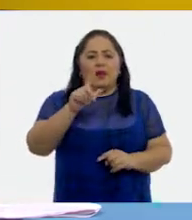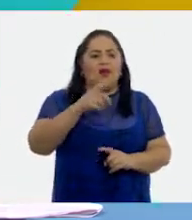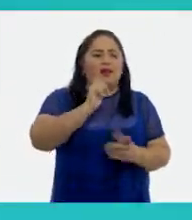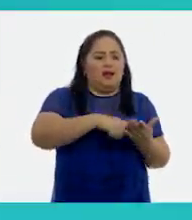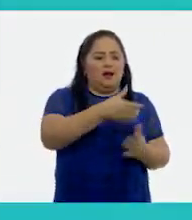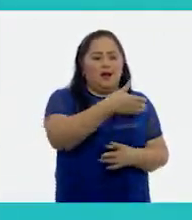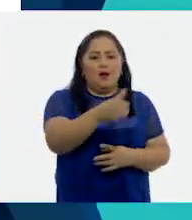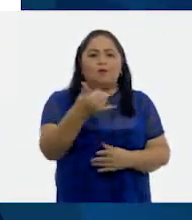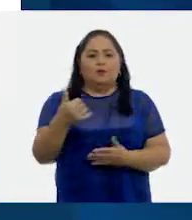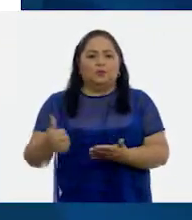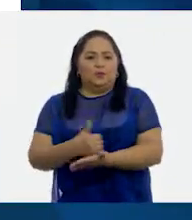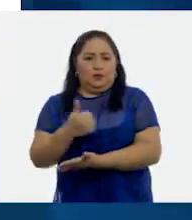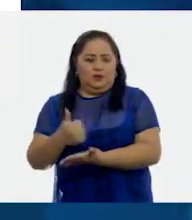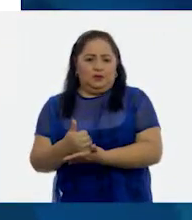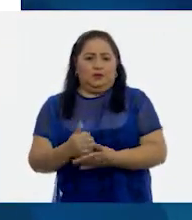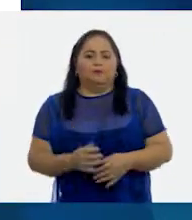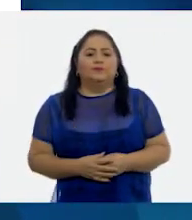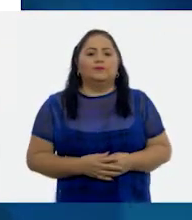urbano.